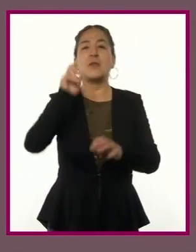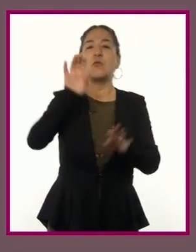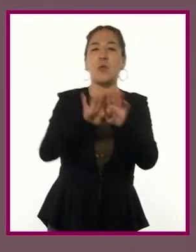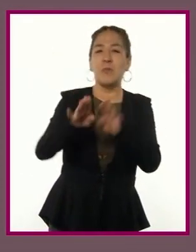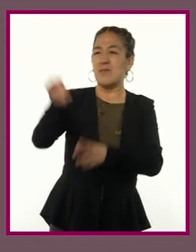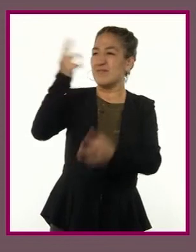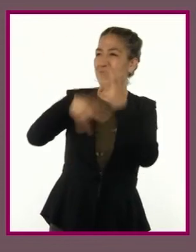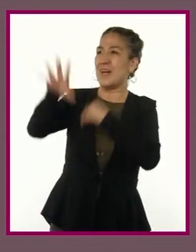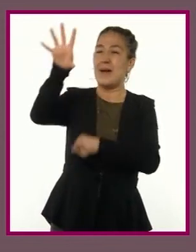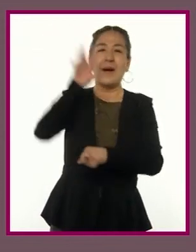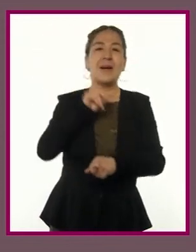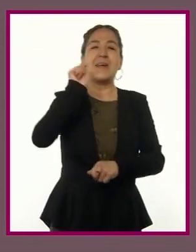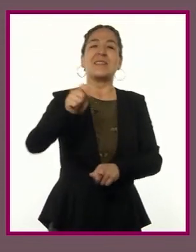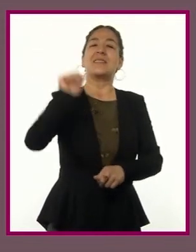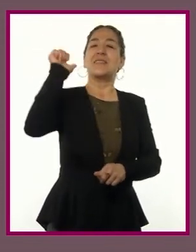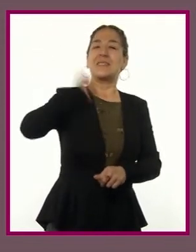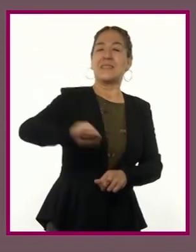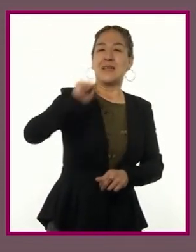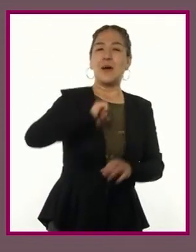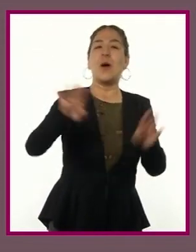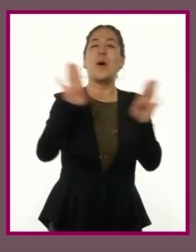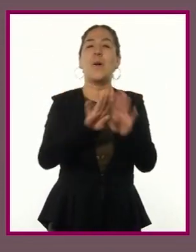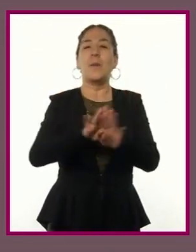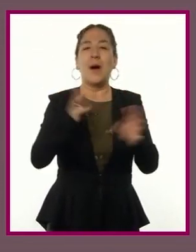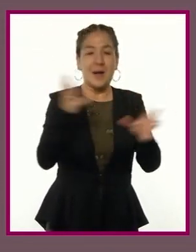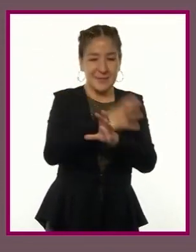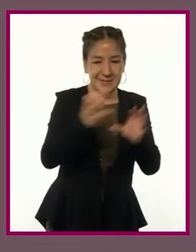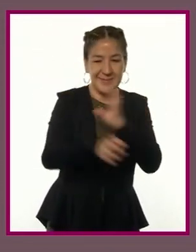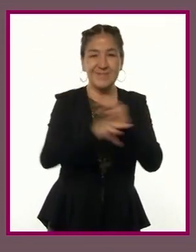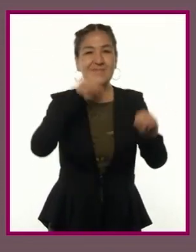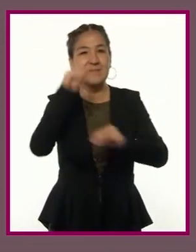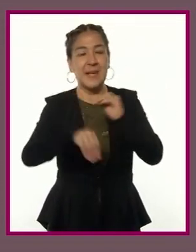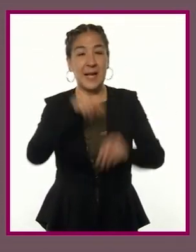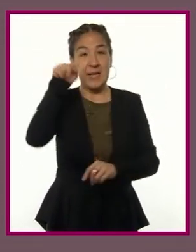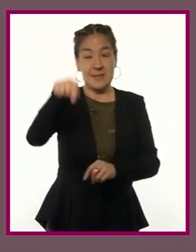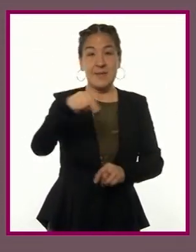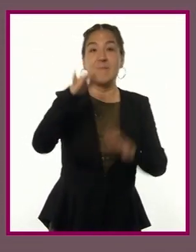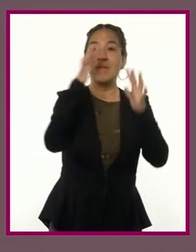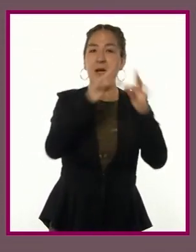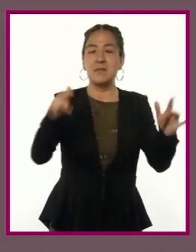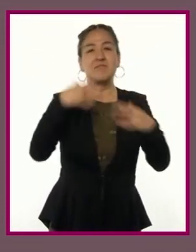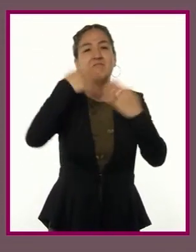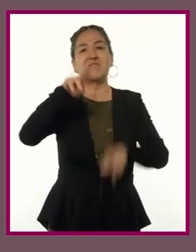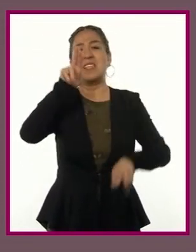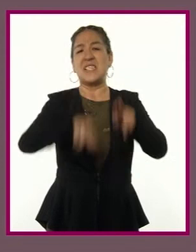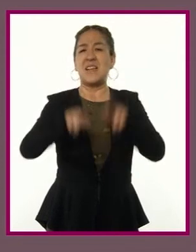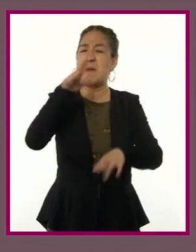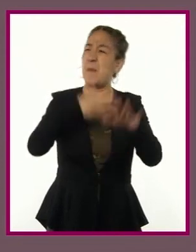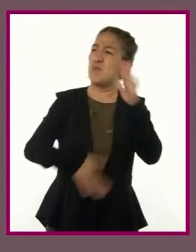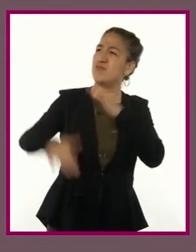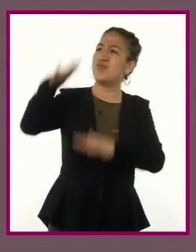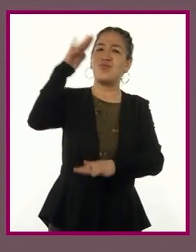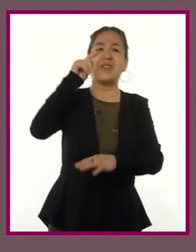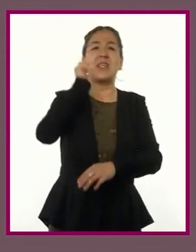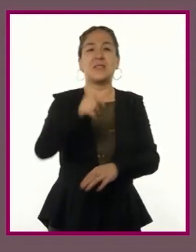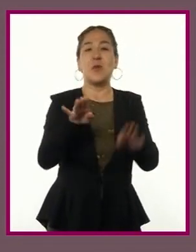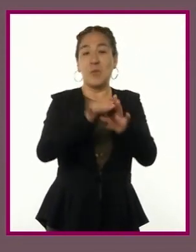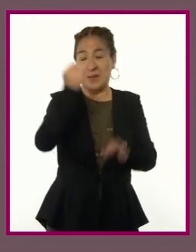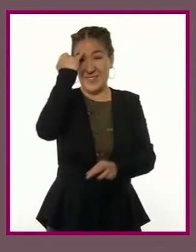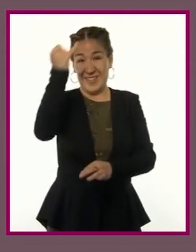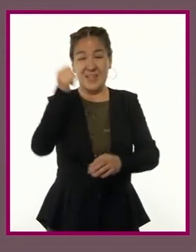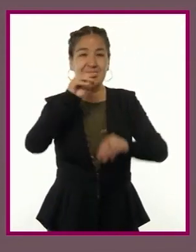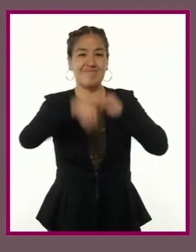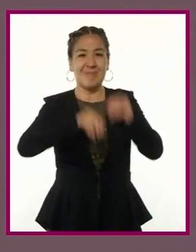los estilos antiguos. Con esto, la influencia francesa se colocó en los niveles más altos de la creación